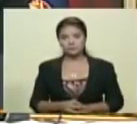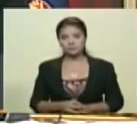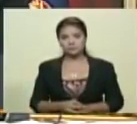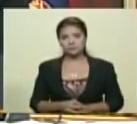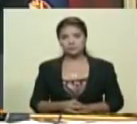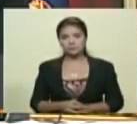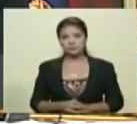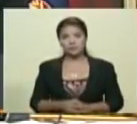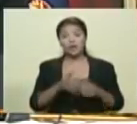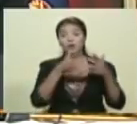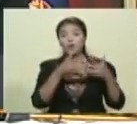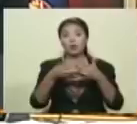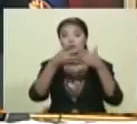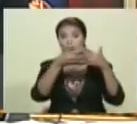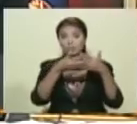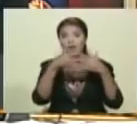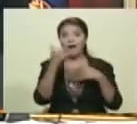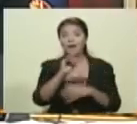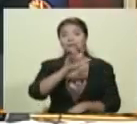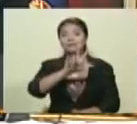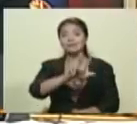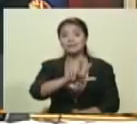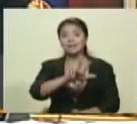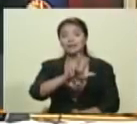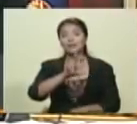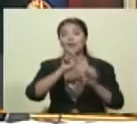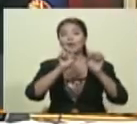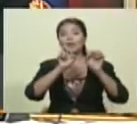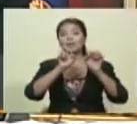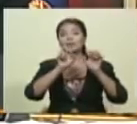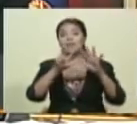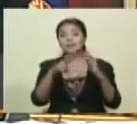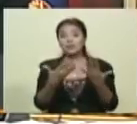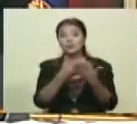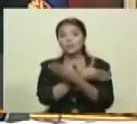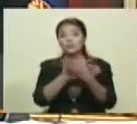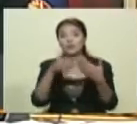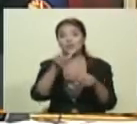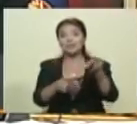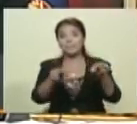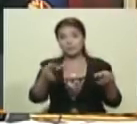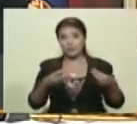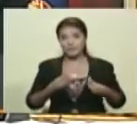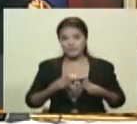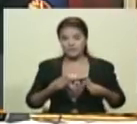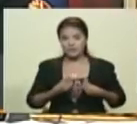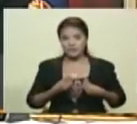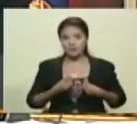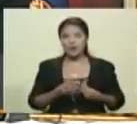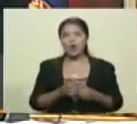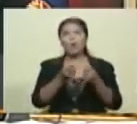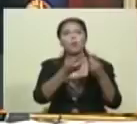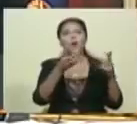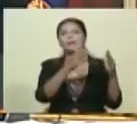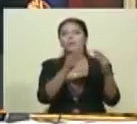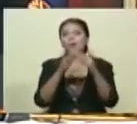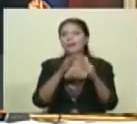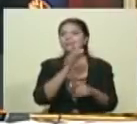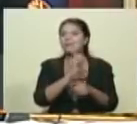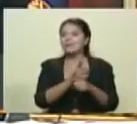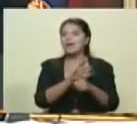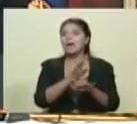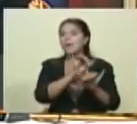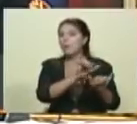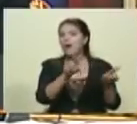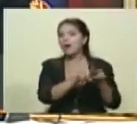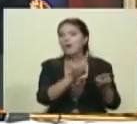Tiene los Estados Unidos 318 millones de habitantes. ¿Cuántas viviendas debió haber construido entre Obama, Trump, en el transcurso de los mismos 4 años